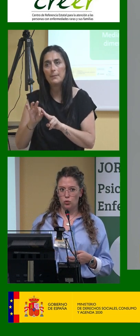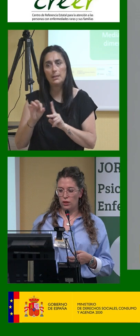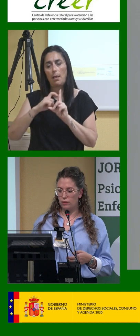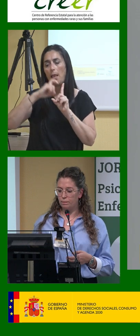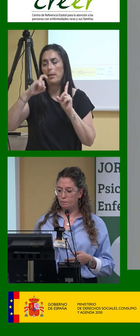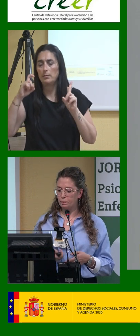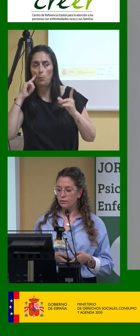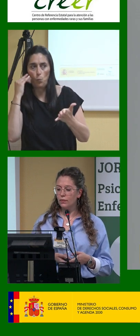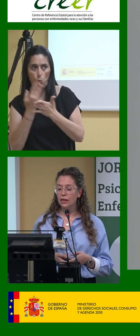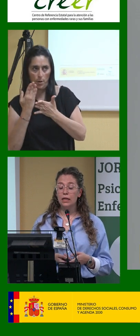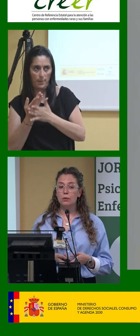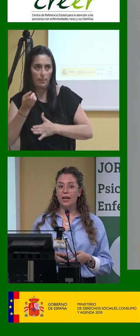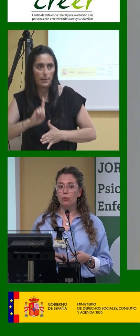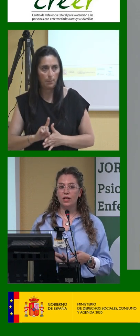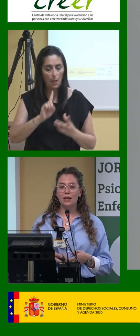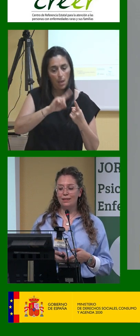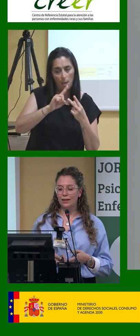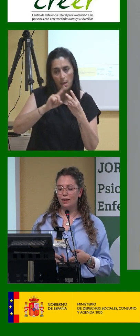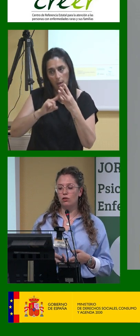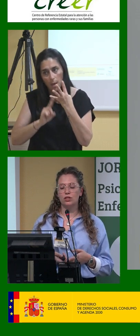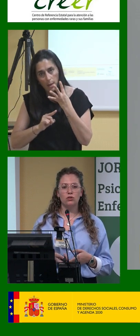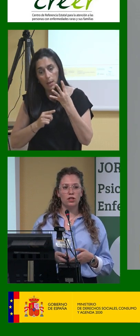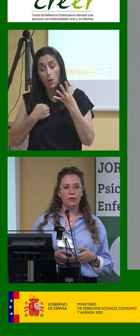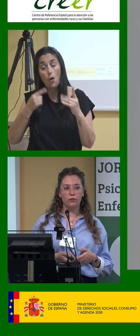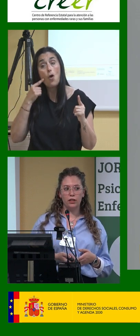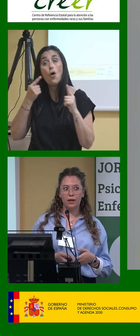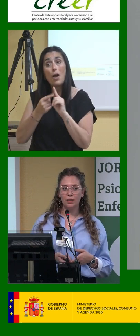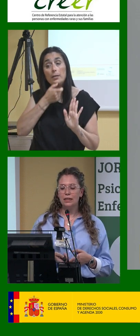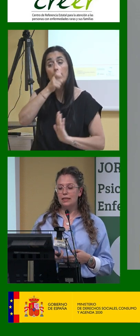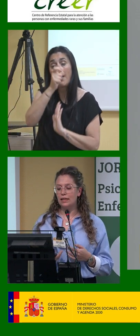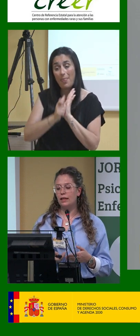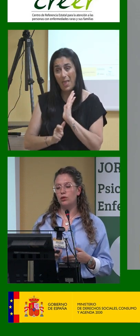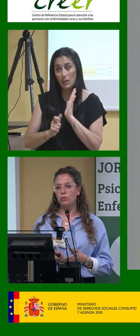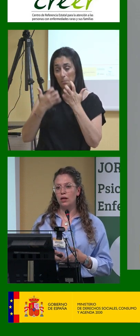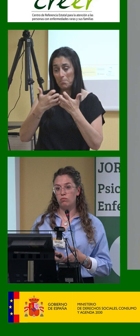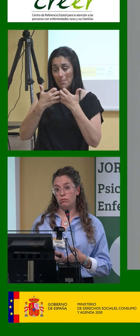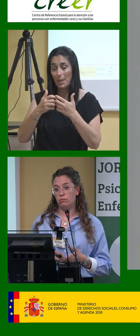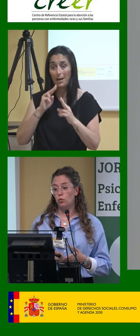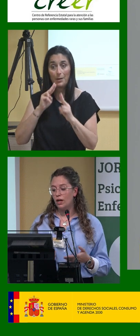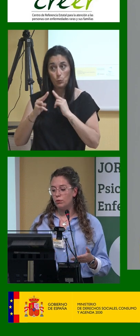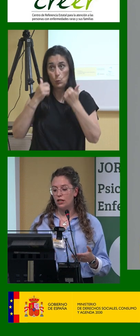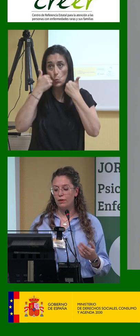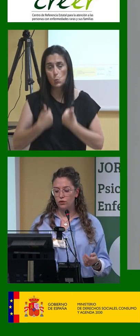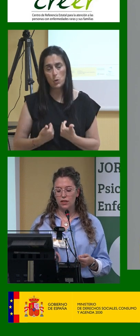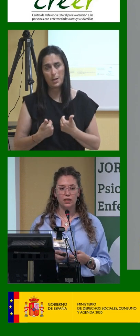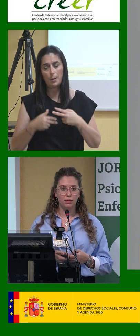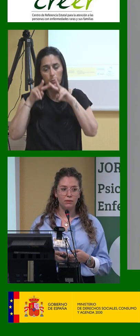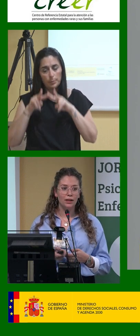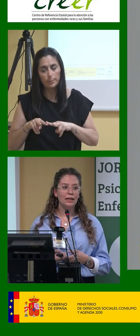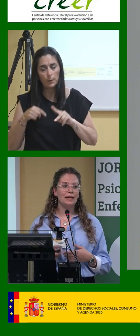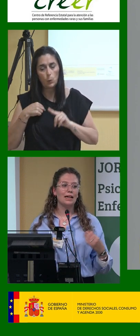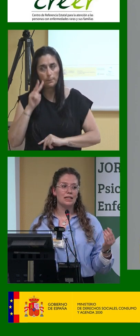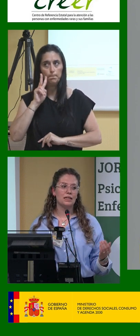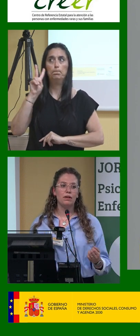estadística T-de-Student. Para poder analizar los datos del biofeedback se realizó una observación